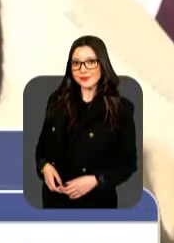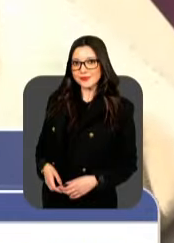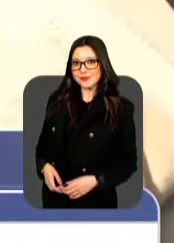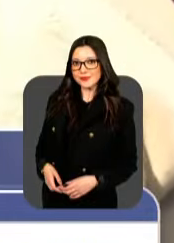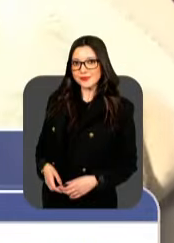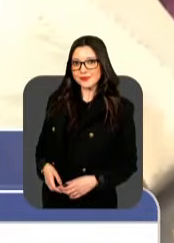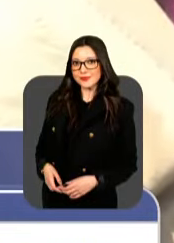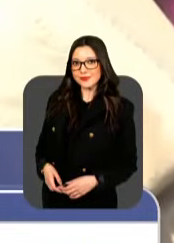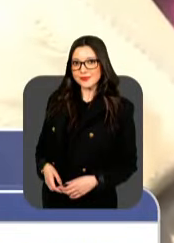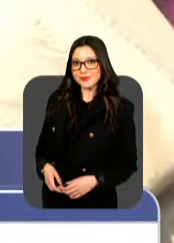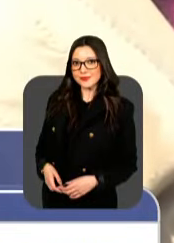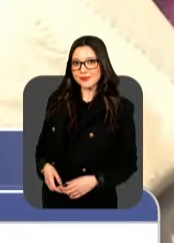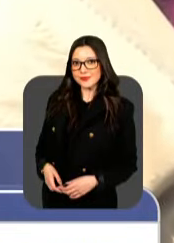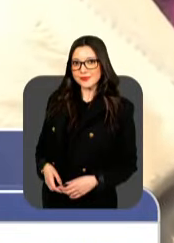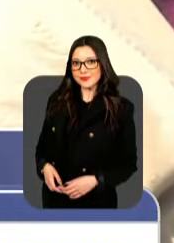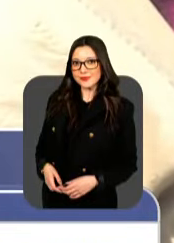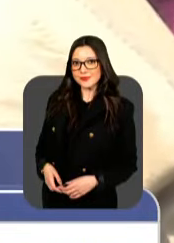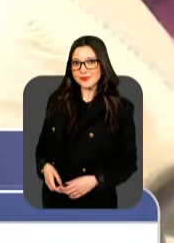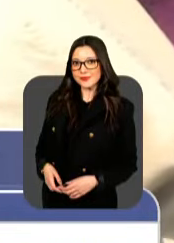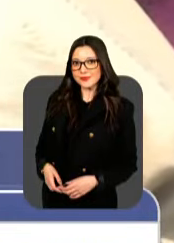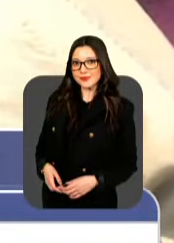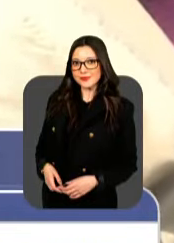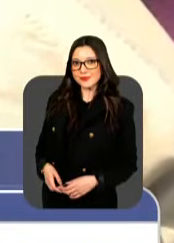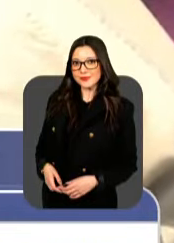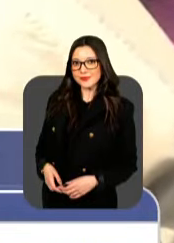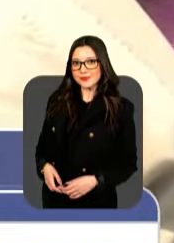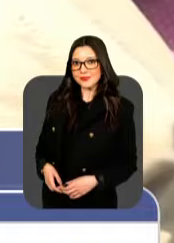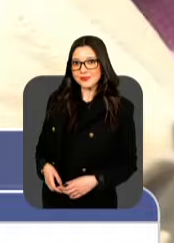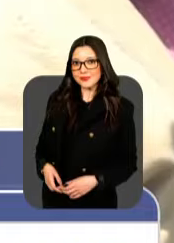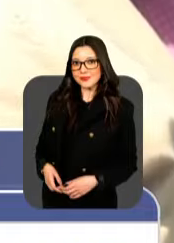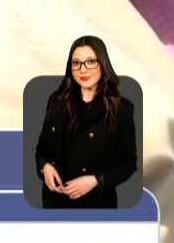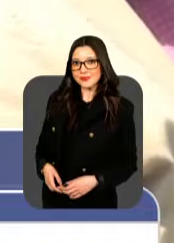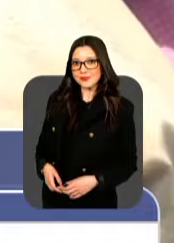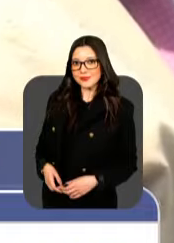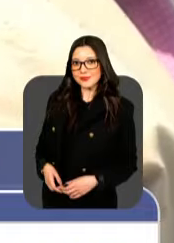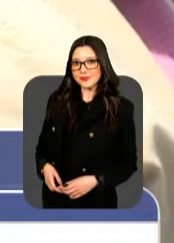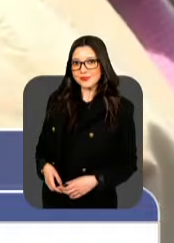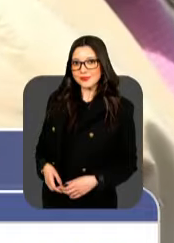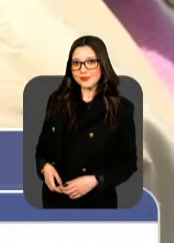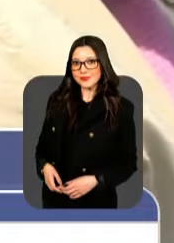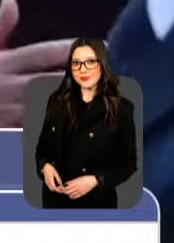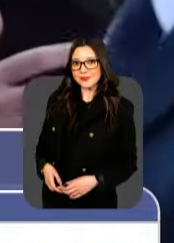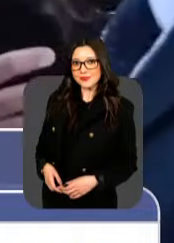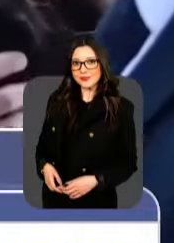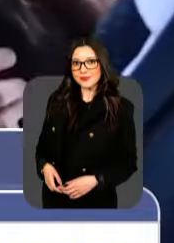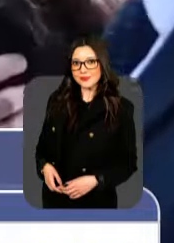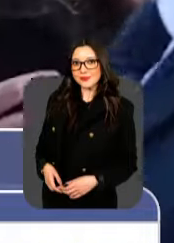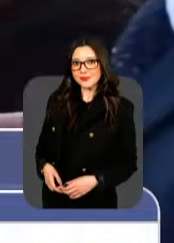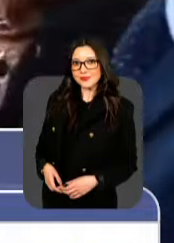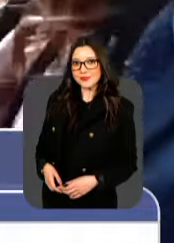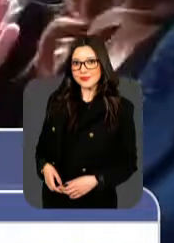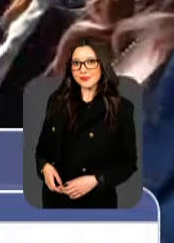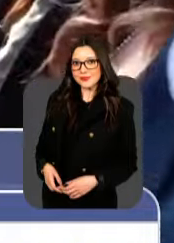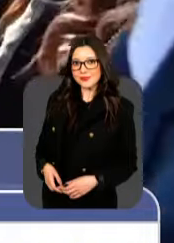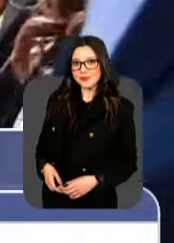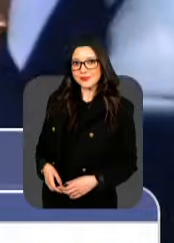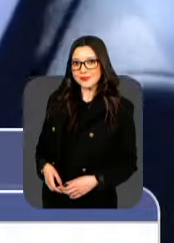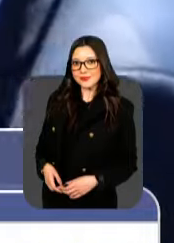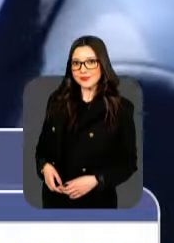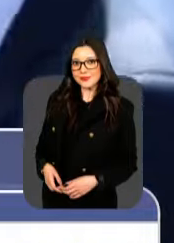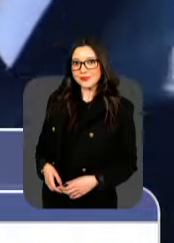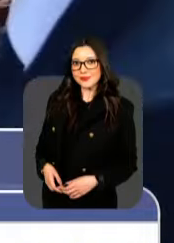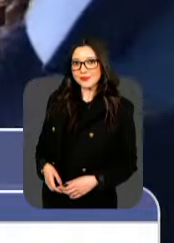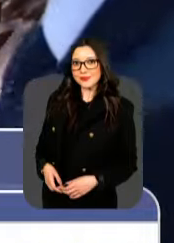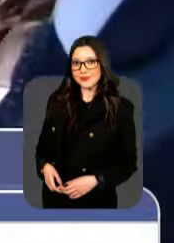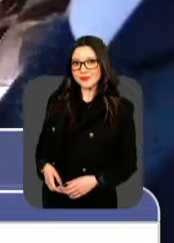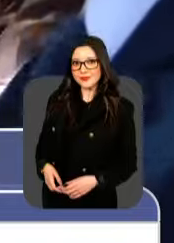los escoltas que no estuvieron con Monsalve en 24 horas y precisamente es en ese momento en que se habría